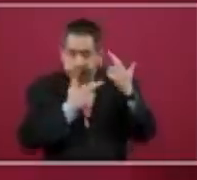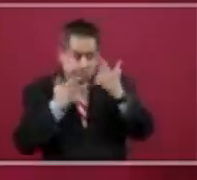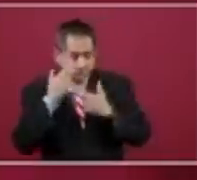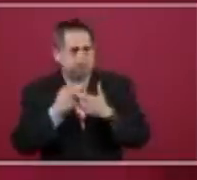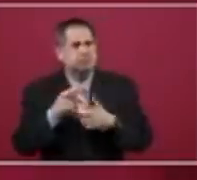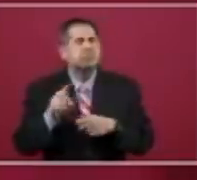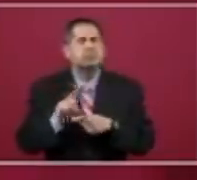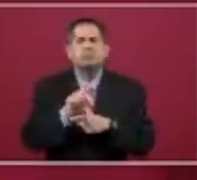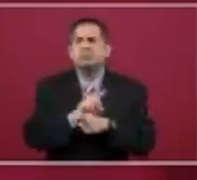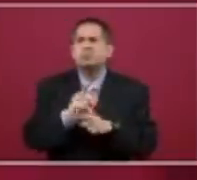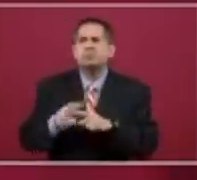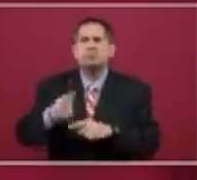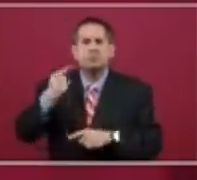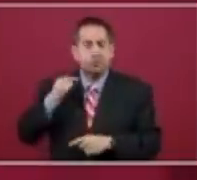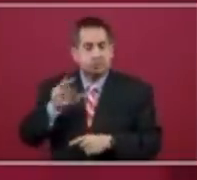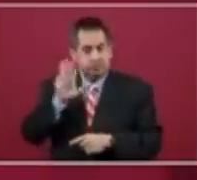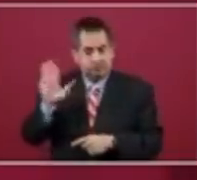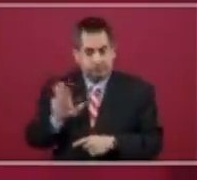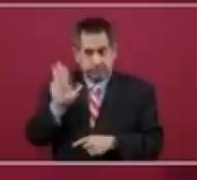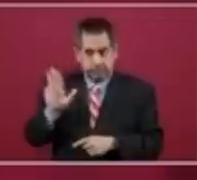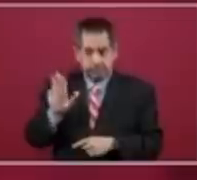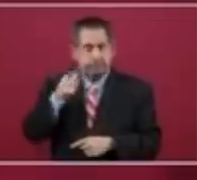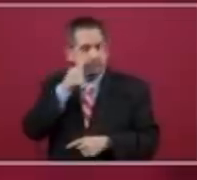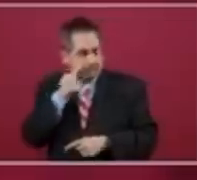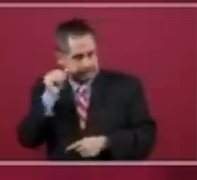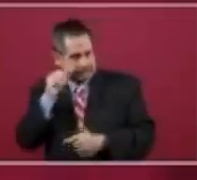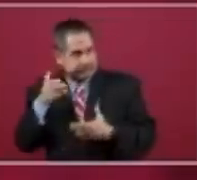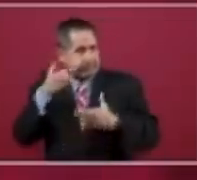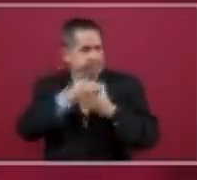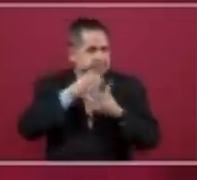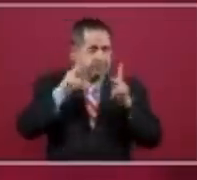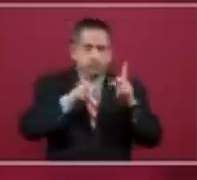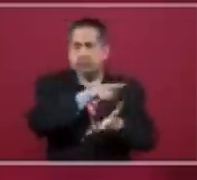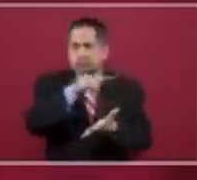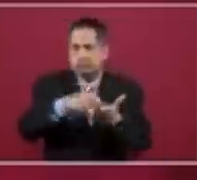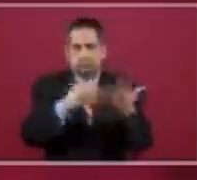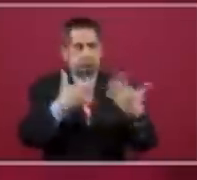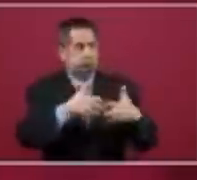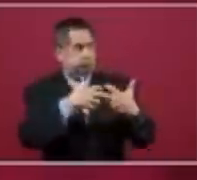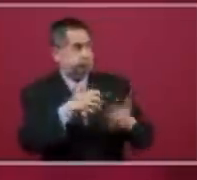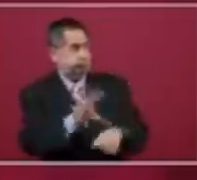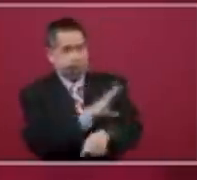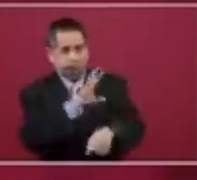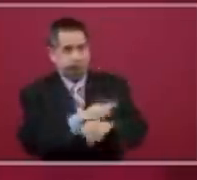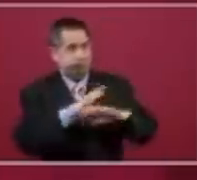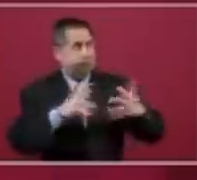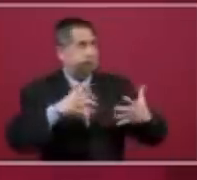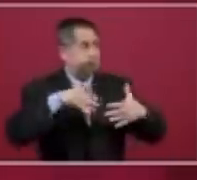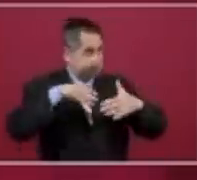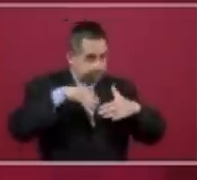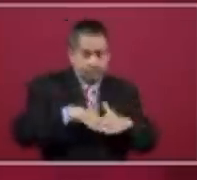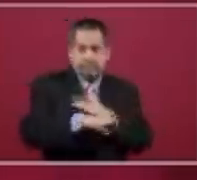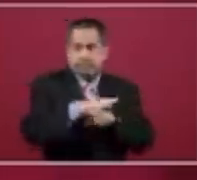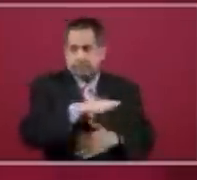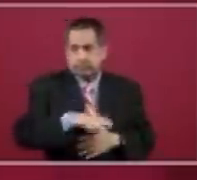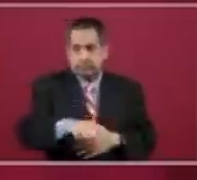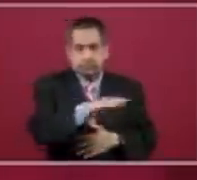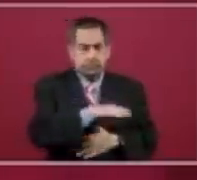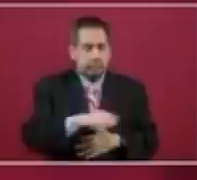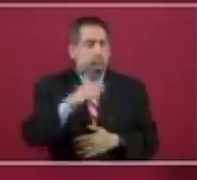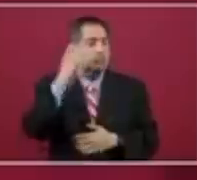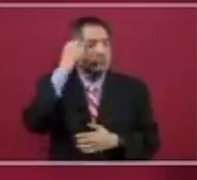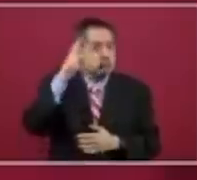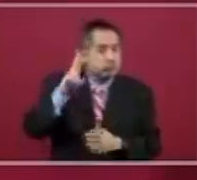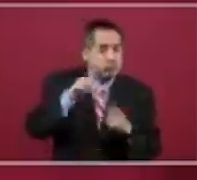desde el día de miércoles y ayer visitaron las instalaciones, tanto de la planta de tratamiento de